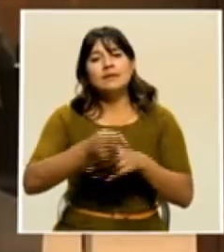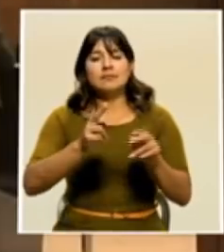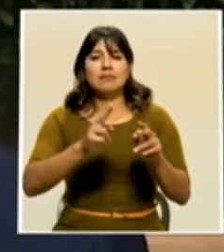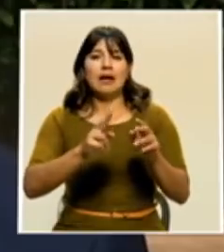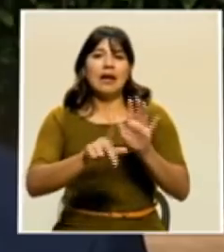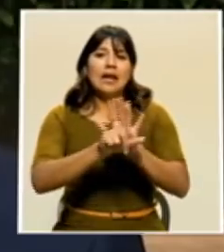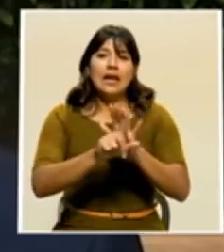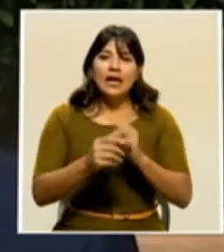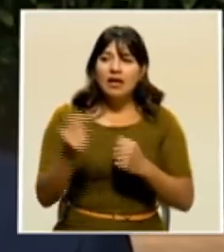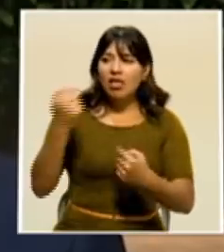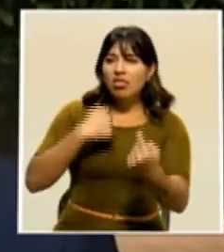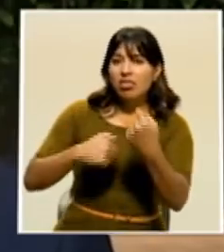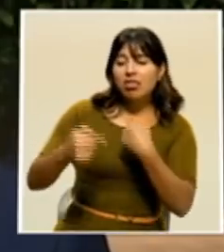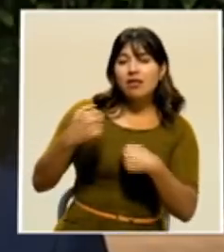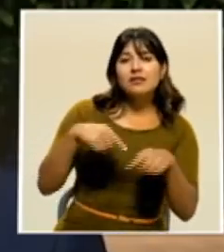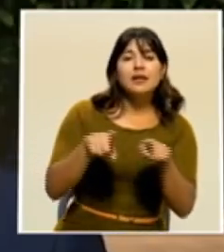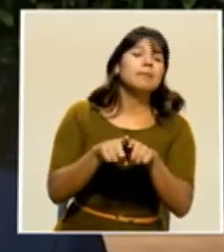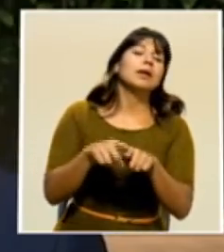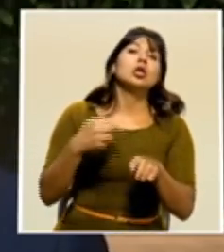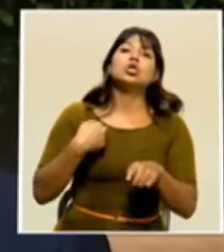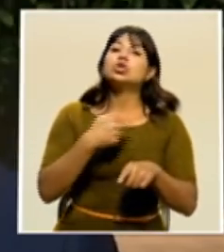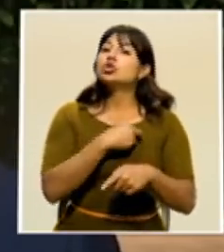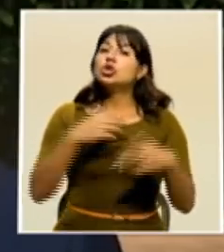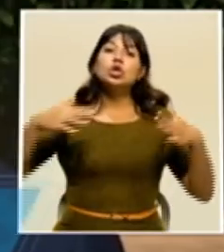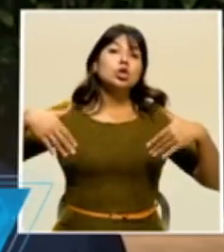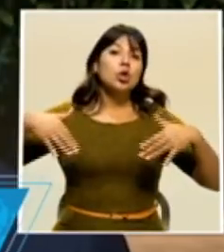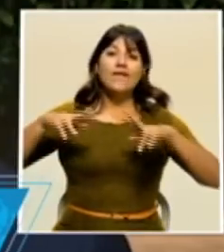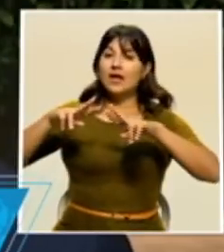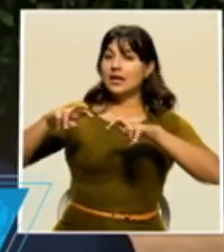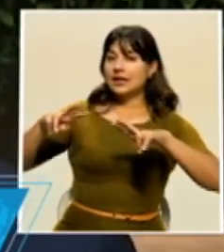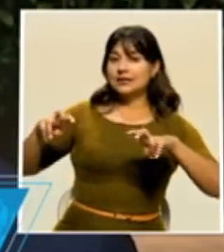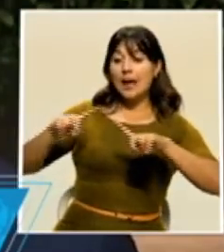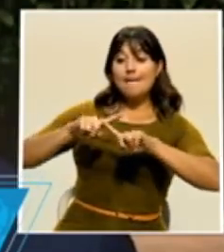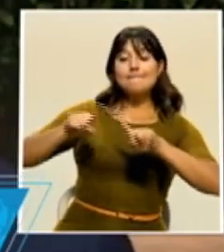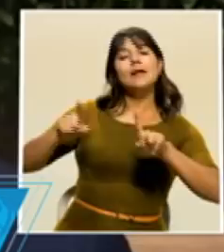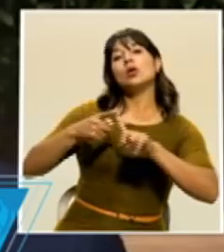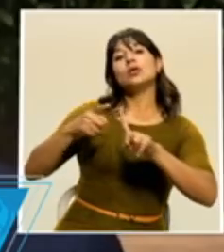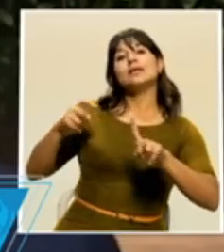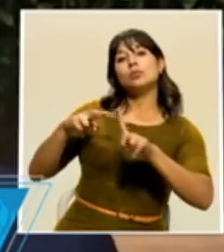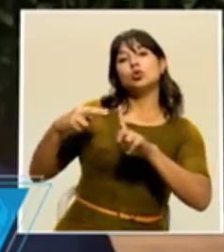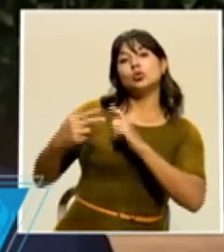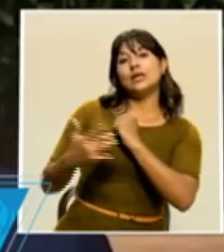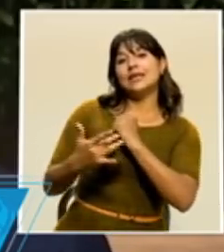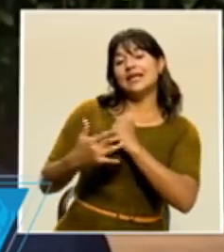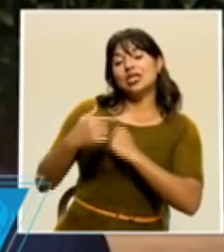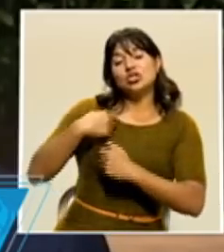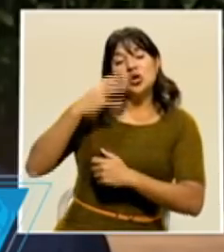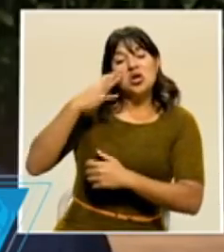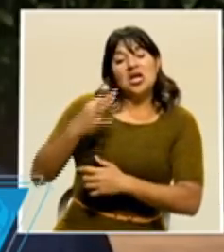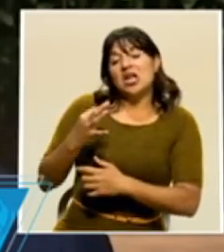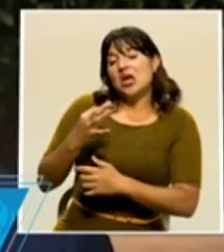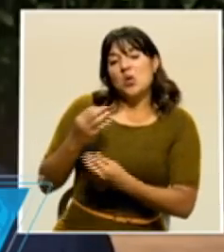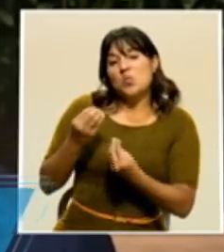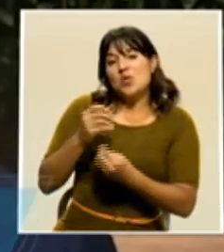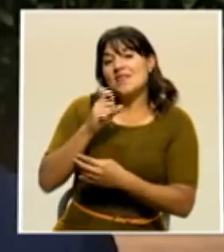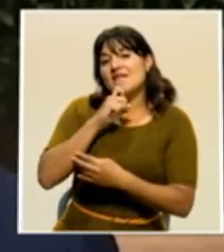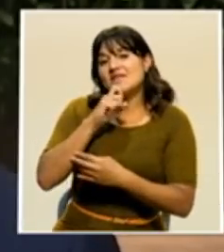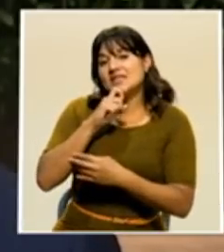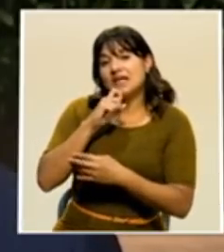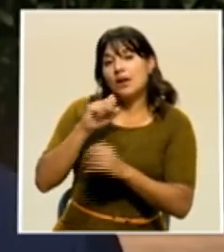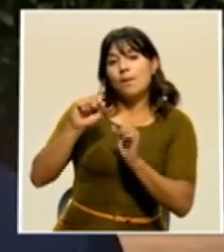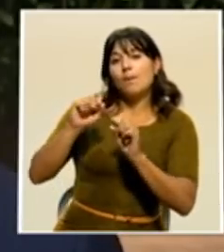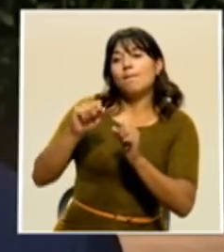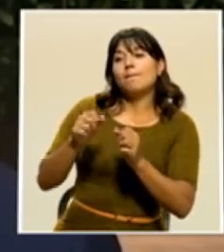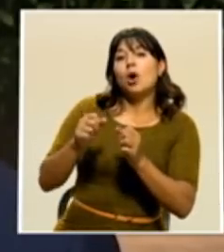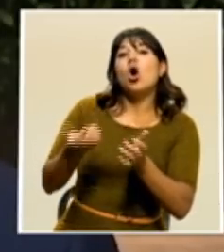personales. Bueno, no lo hemos analizado, pero técnicamente yo, a título personal, creo que es poco viable políticamente un resello del proyecto